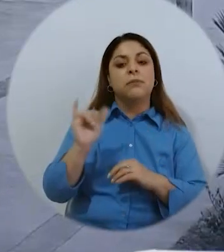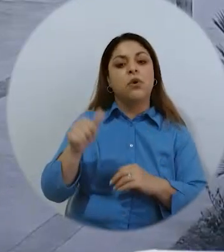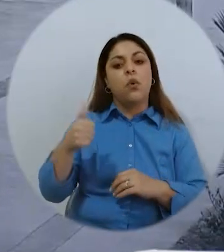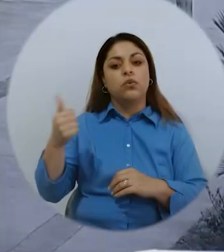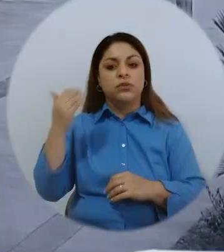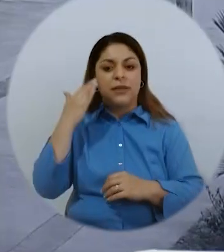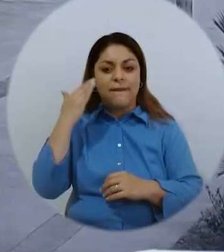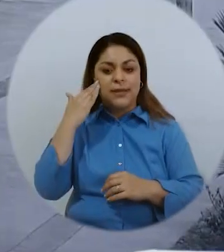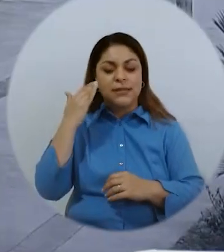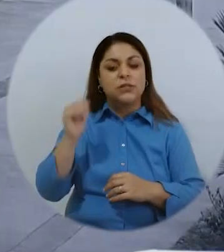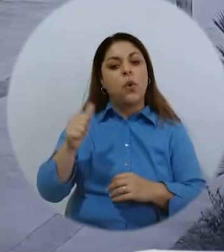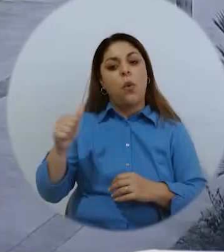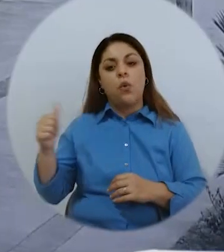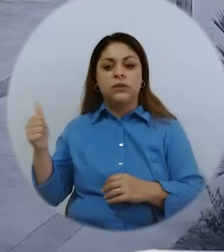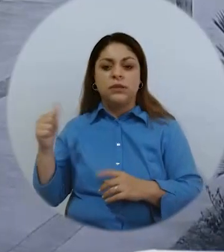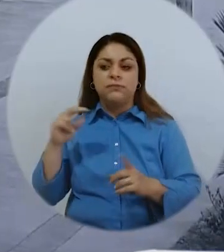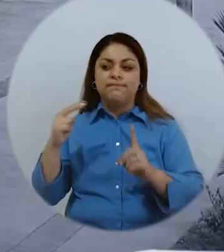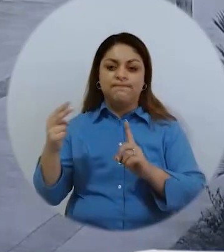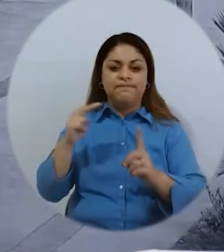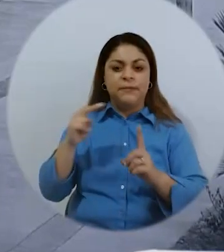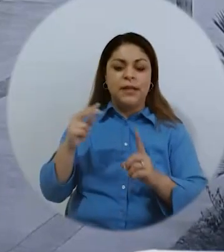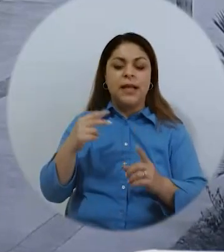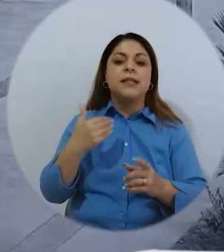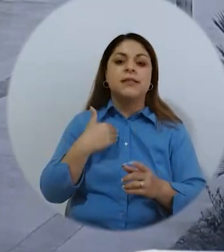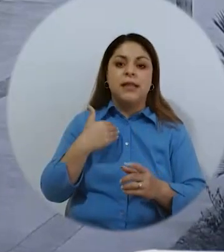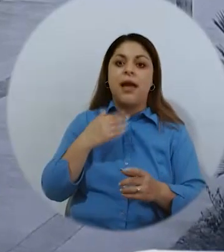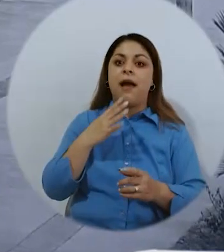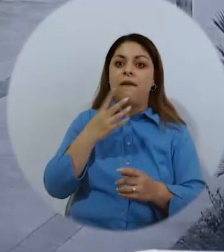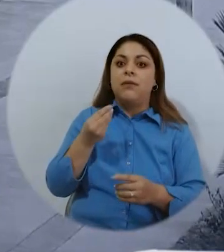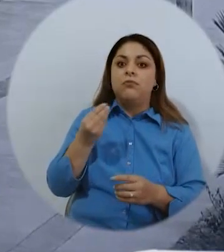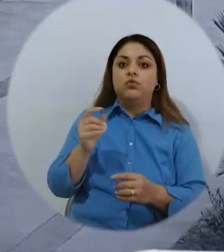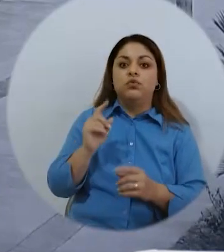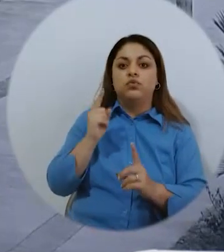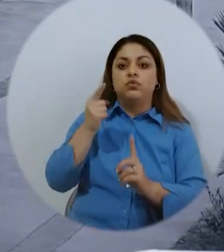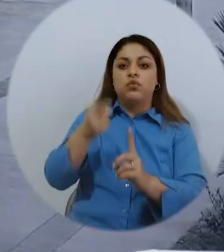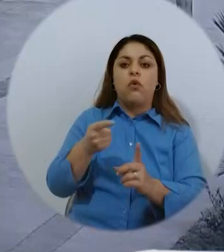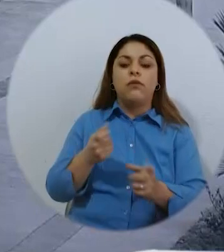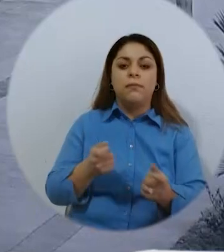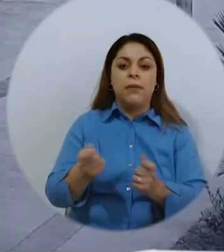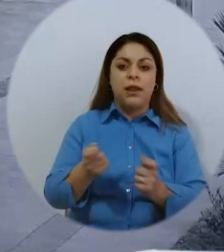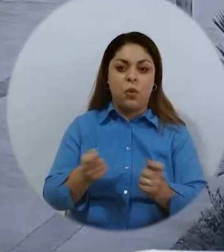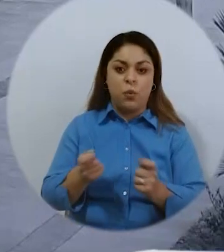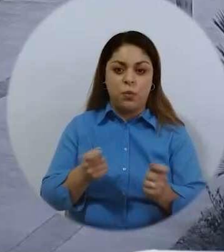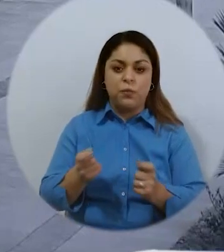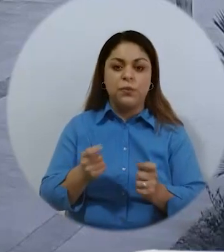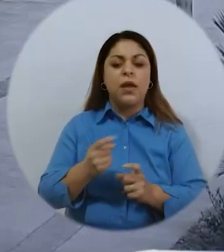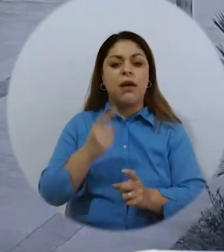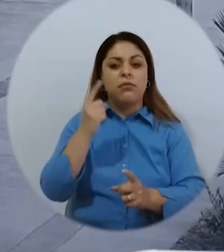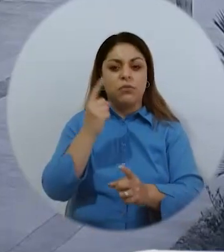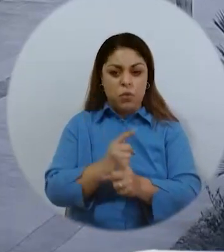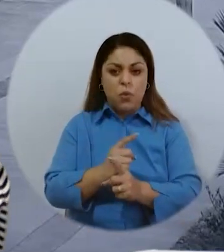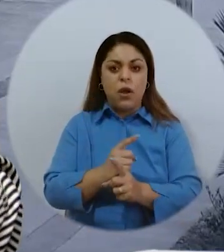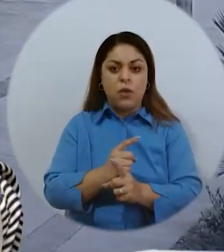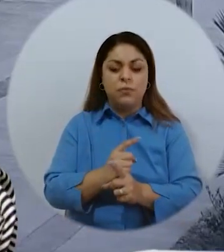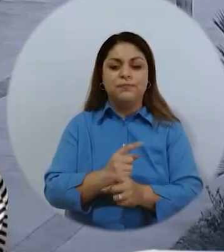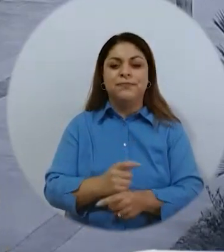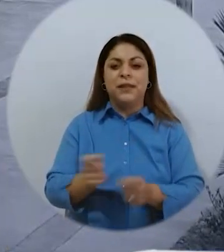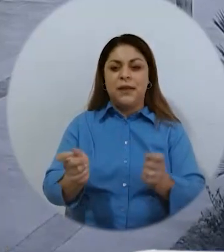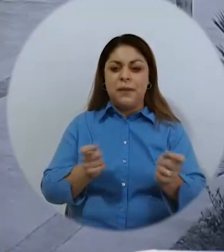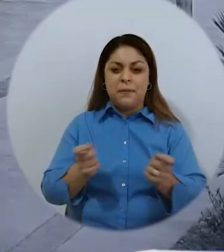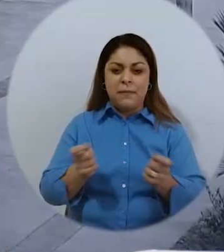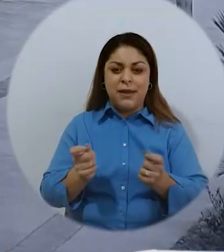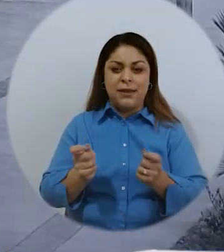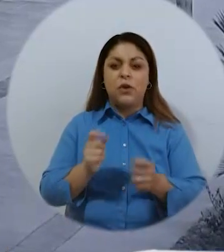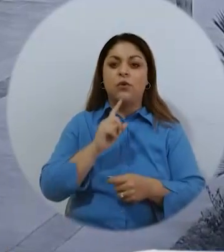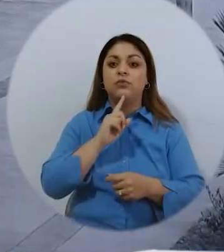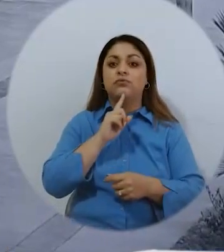también de otros saberes y otras percepciones que tienen mucho que decirnos sobre un manejo adecuado, sobre